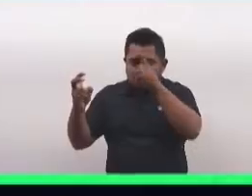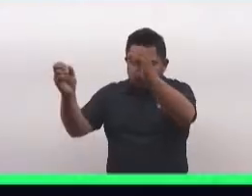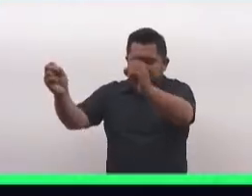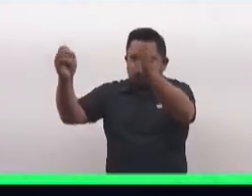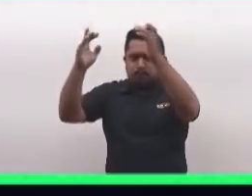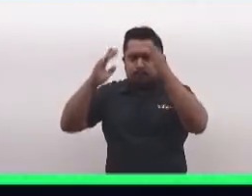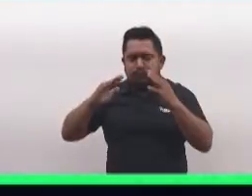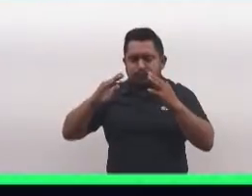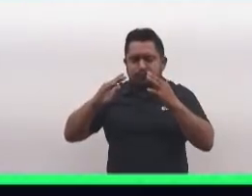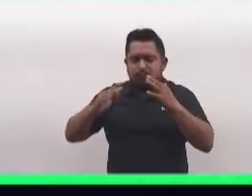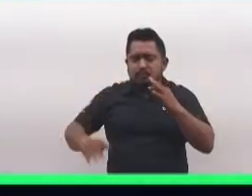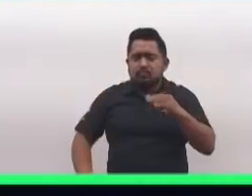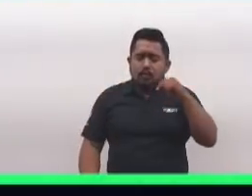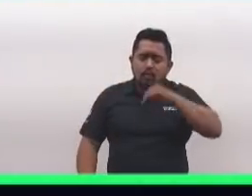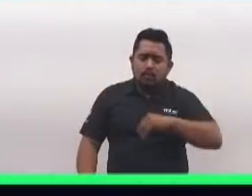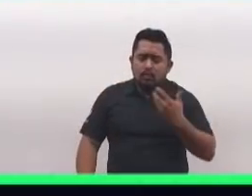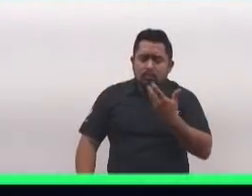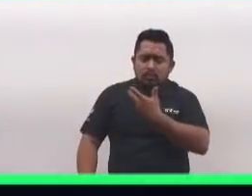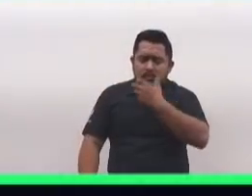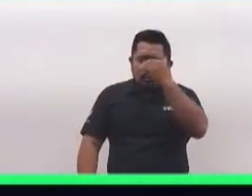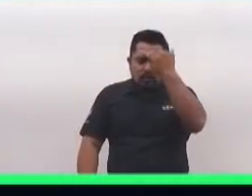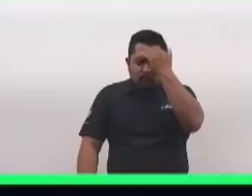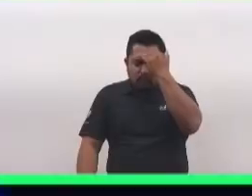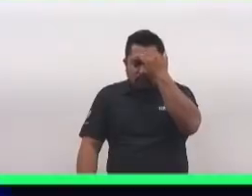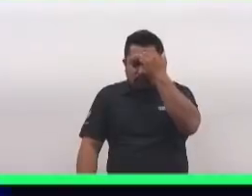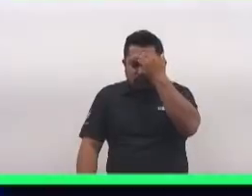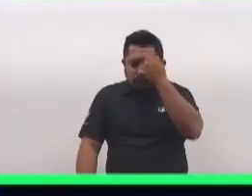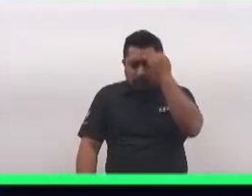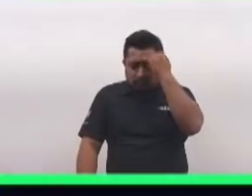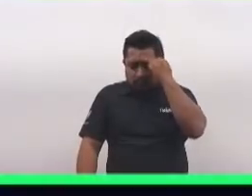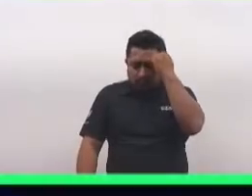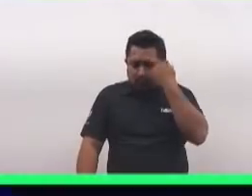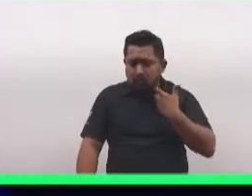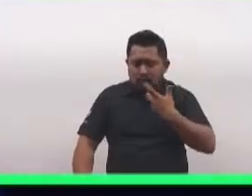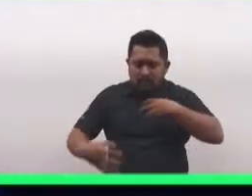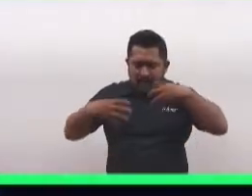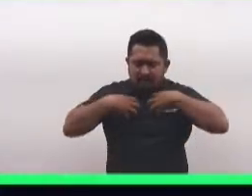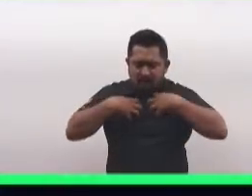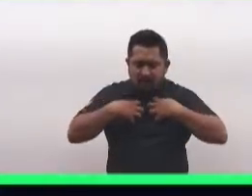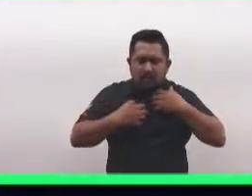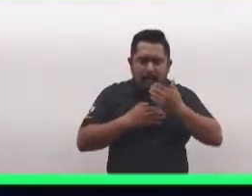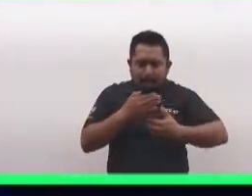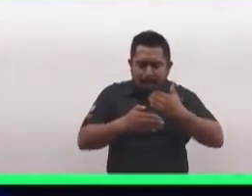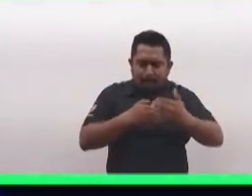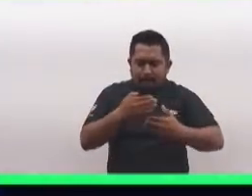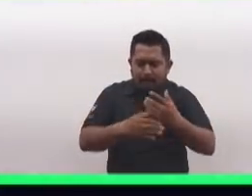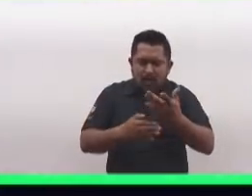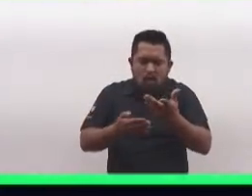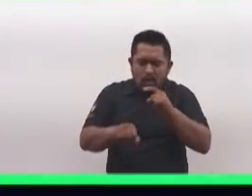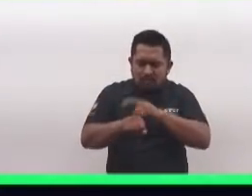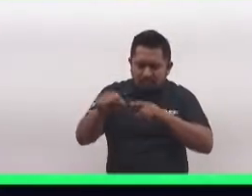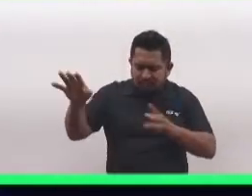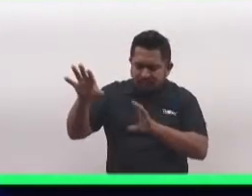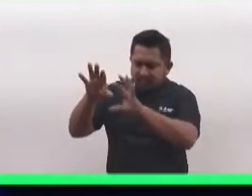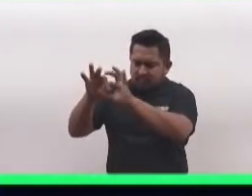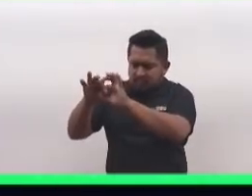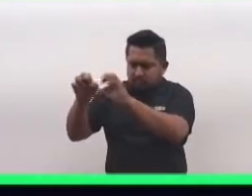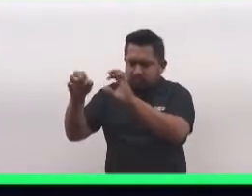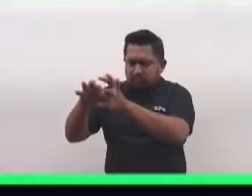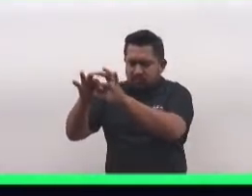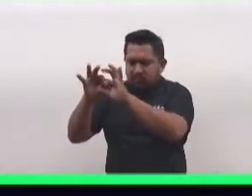hemos aprendido el día de hoy que debemos de ordenar nuestra vida y eso se va a lograr pasando tiempo con dios